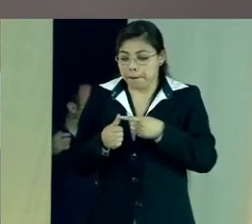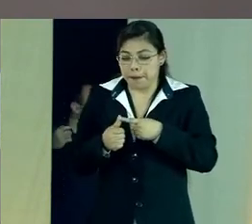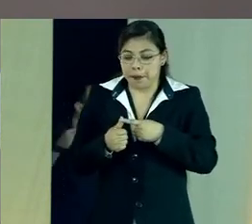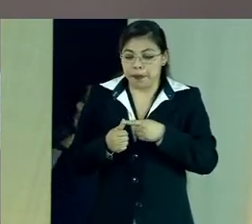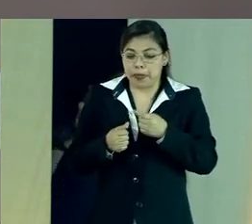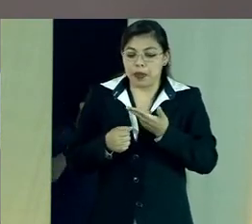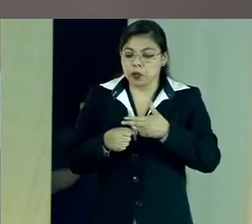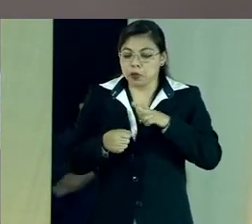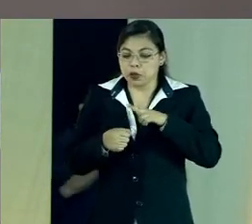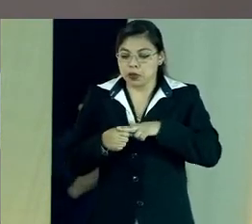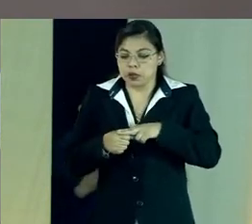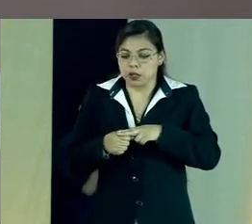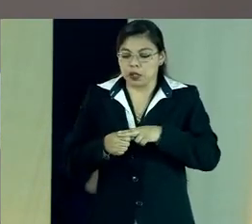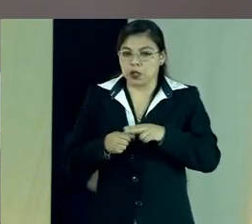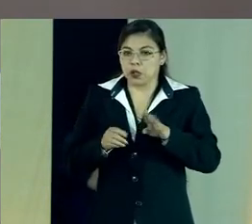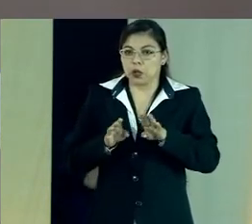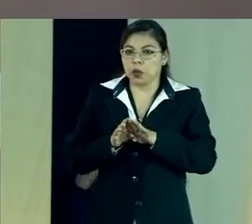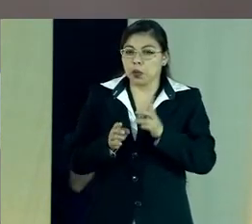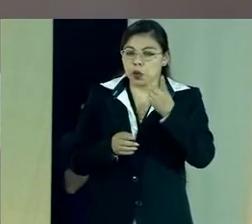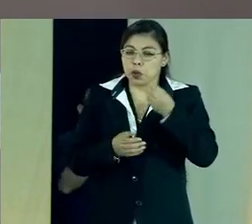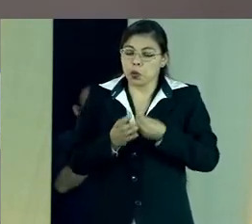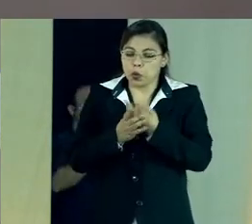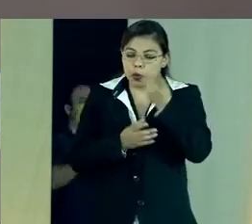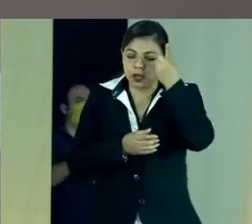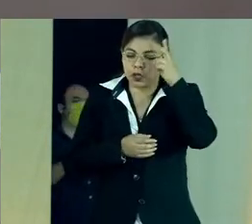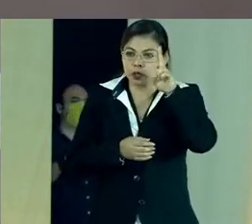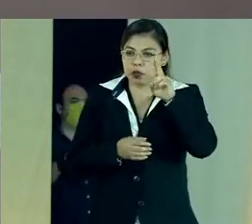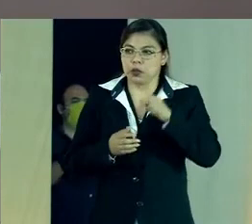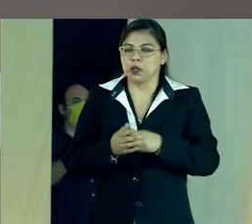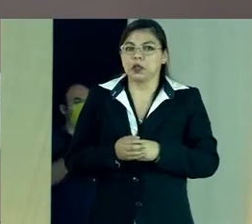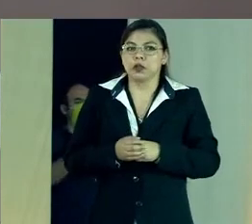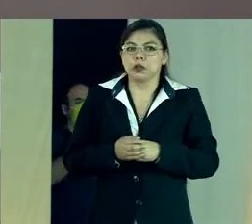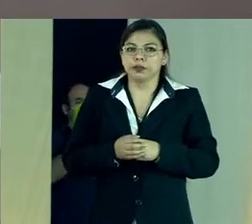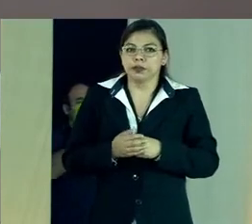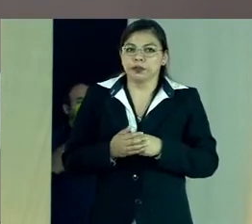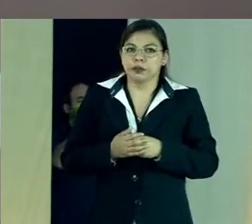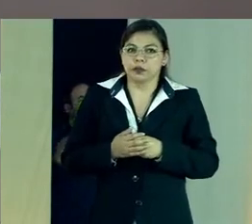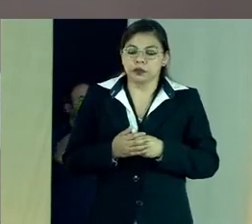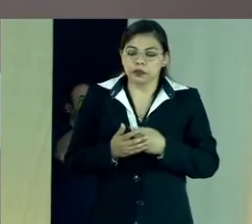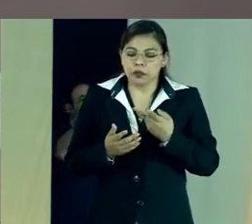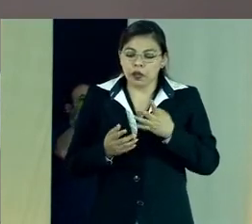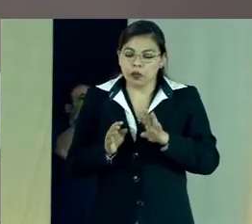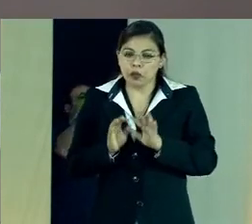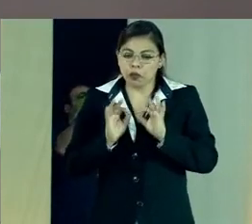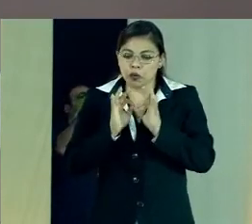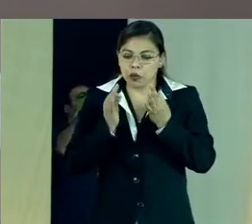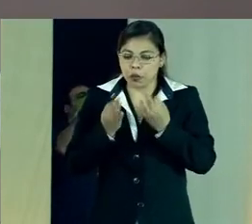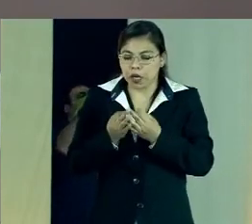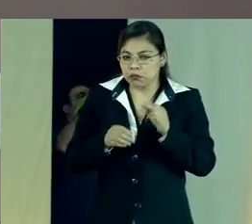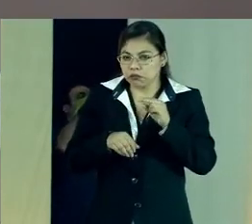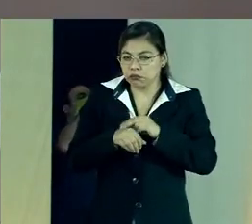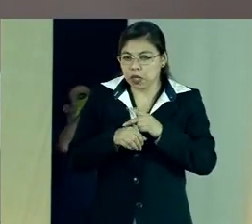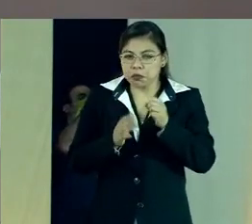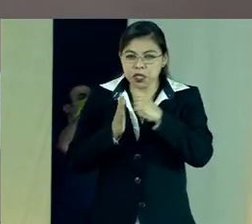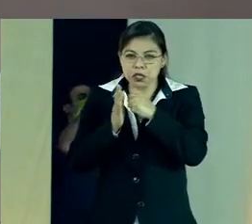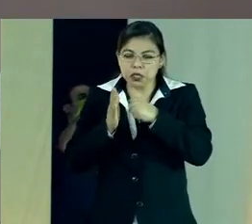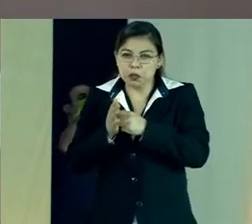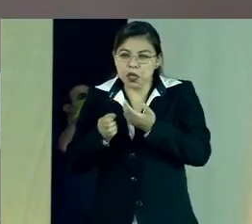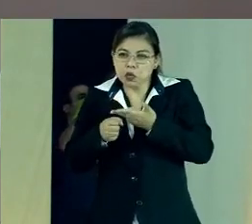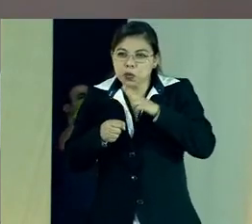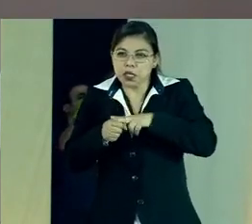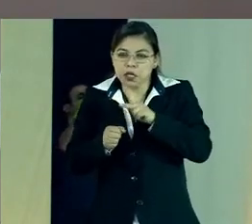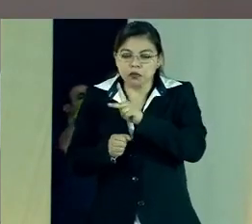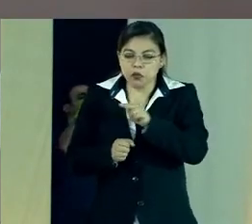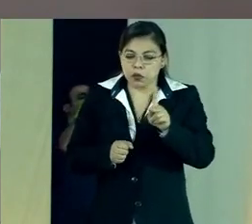bellevue como un nuevo director médico me había formado como médico en el sistema de hospitales públicos